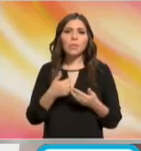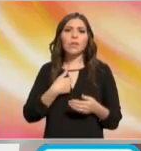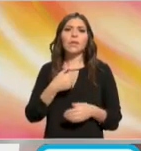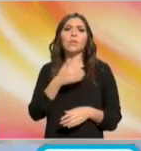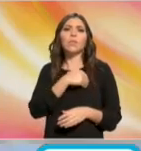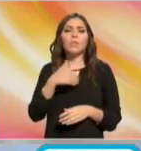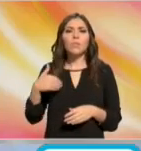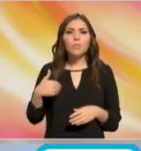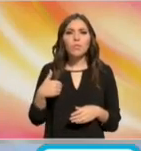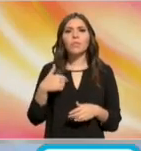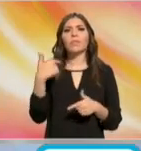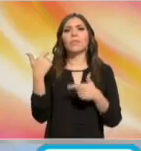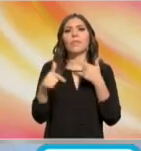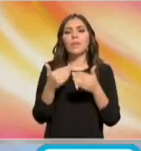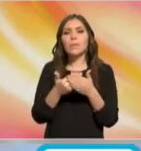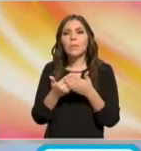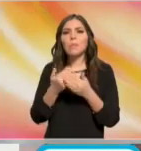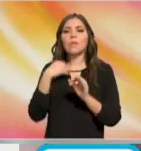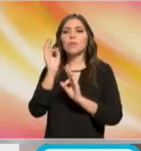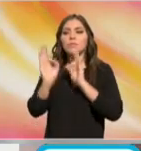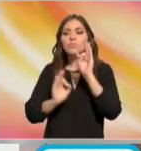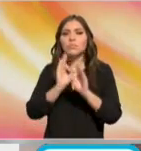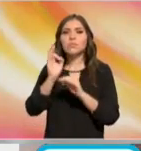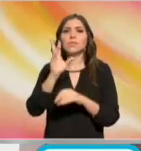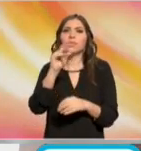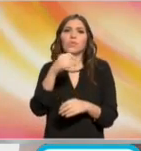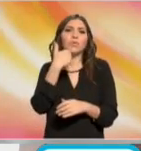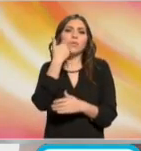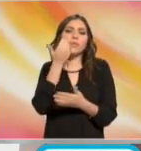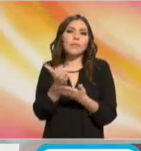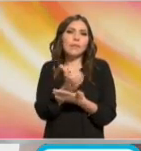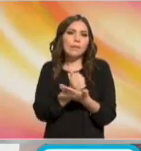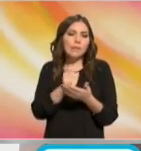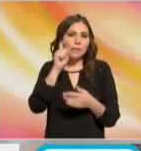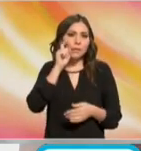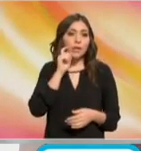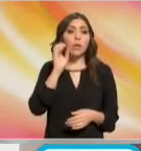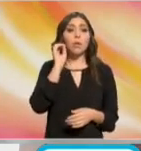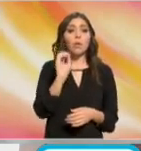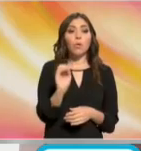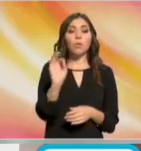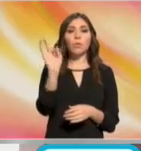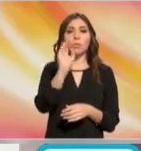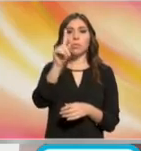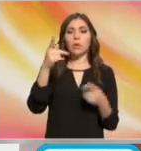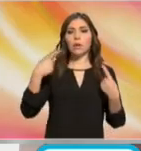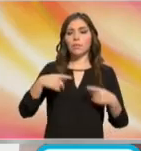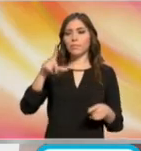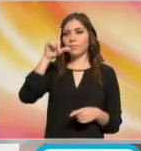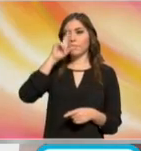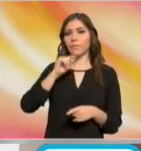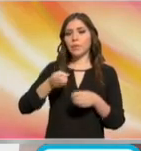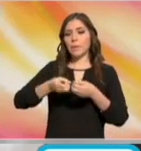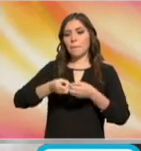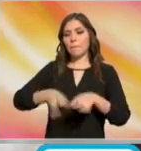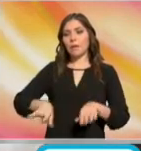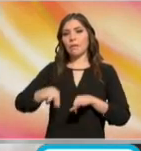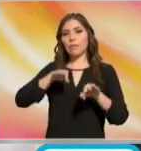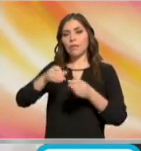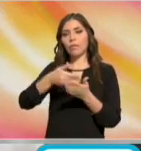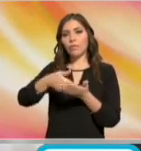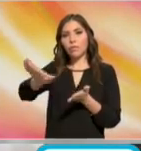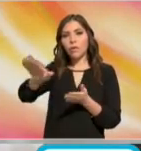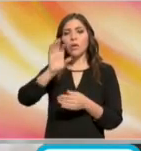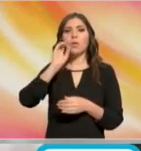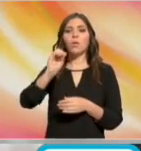momento a lo mejor yo como mujer no quiera tener sexo. Lo que menos quieres es eso. Claro, a lo mejor alguien acaba de tener una pérdida, ya sea de un trabajo, de una persona querida, y